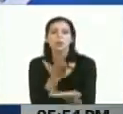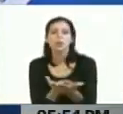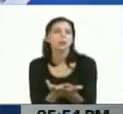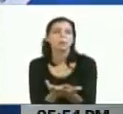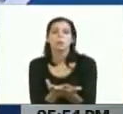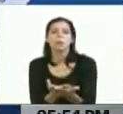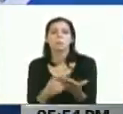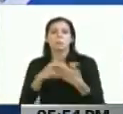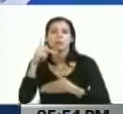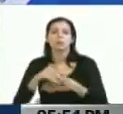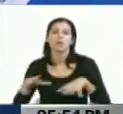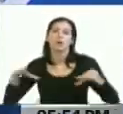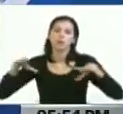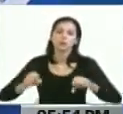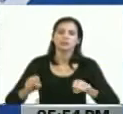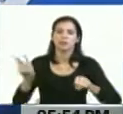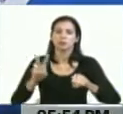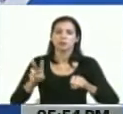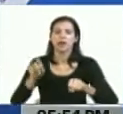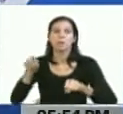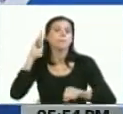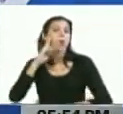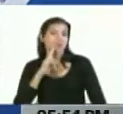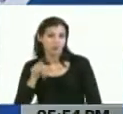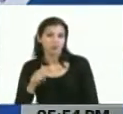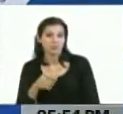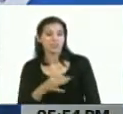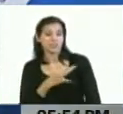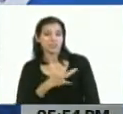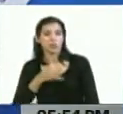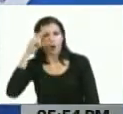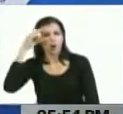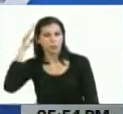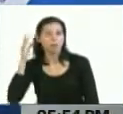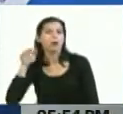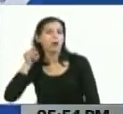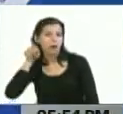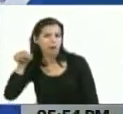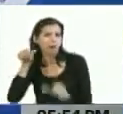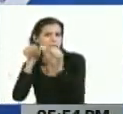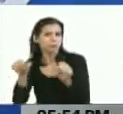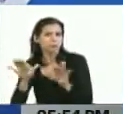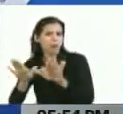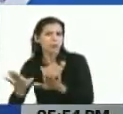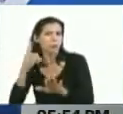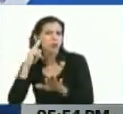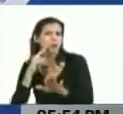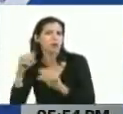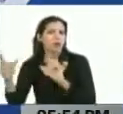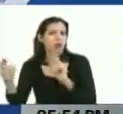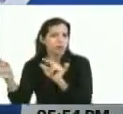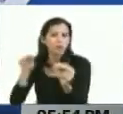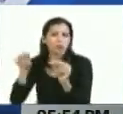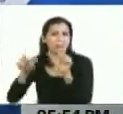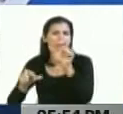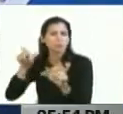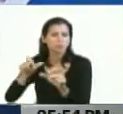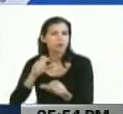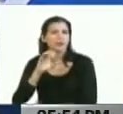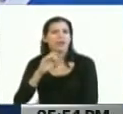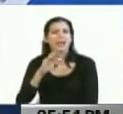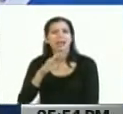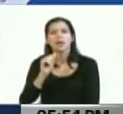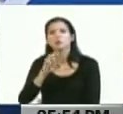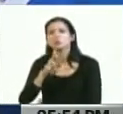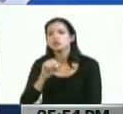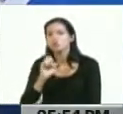del Estado Bolívar. El señor Henry Ramos Ayub ha estado allá en los últimos días conversando con la gente de Causa R. Y yo voy atando cabos como lo está haciendo usted en